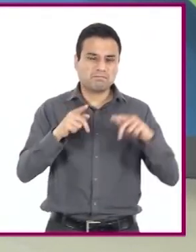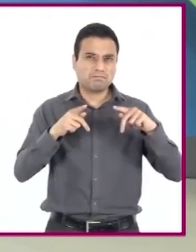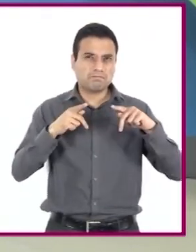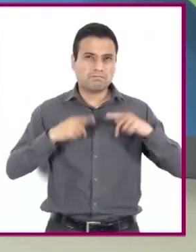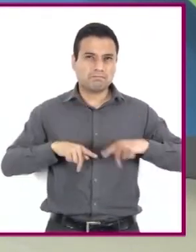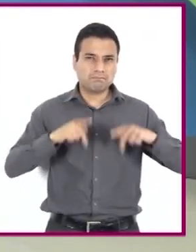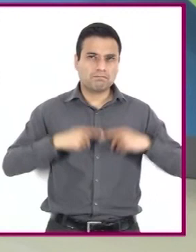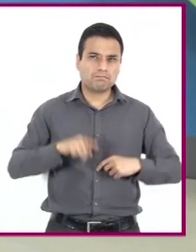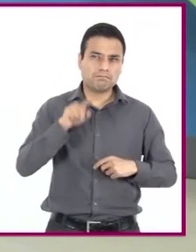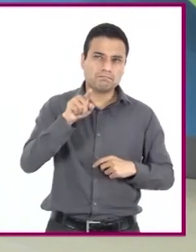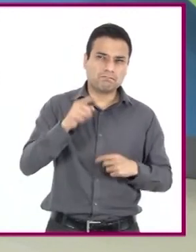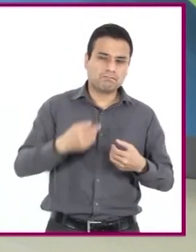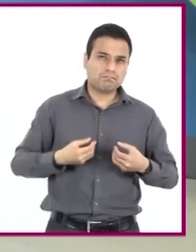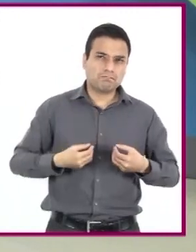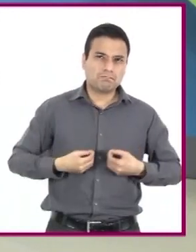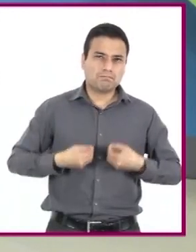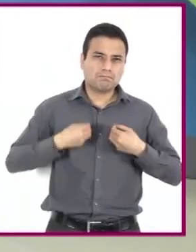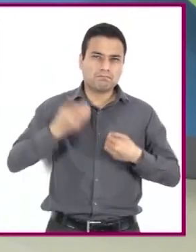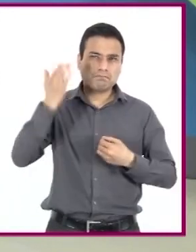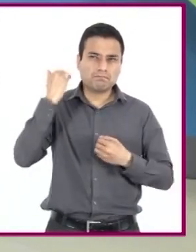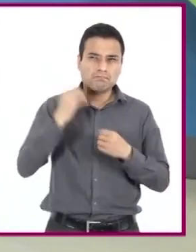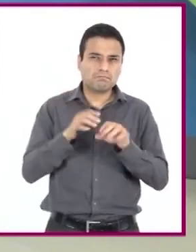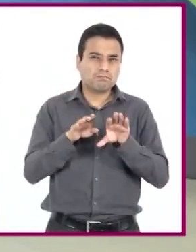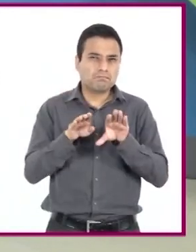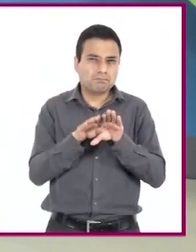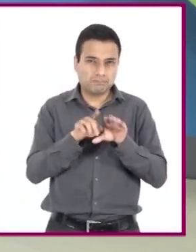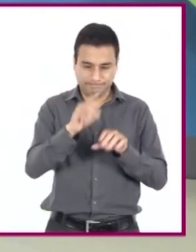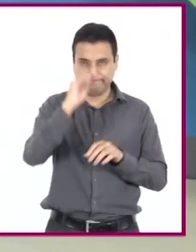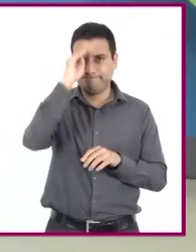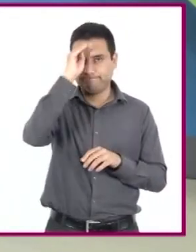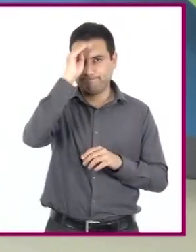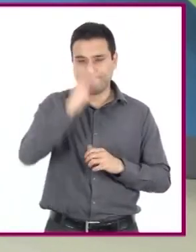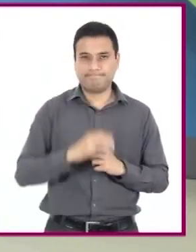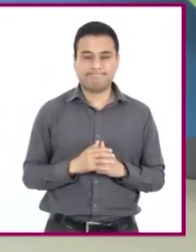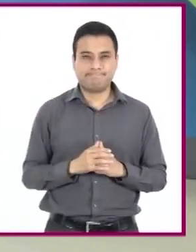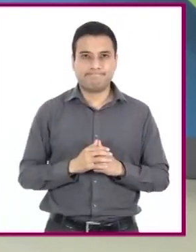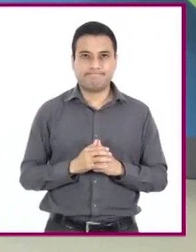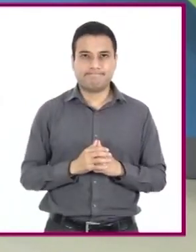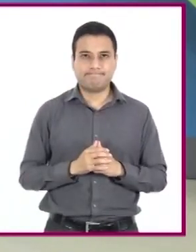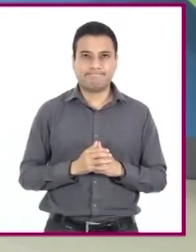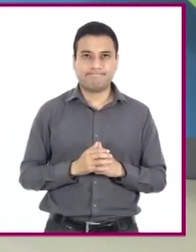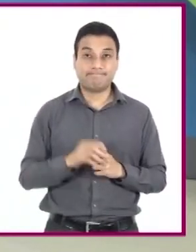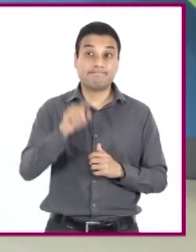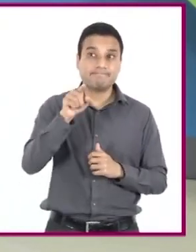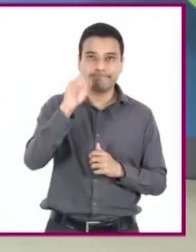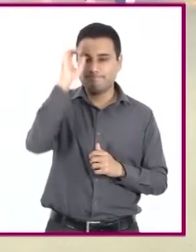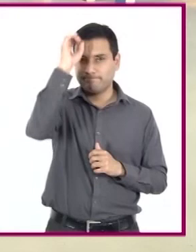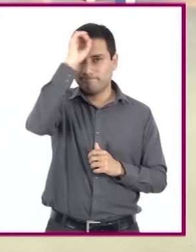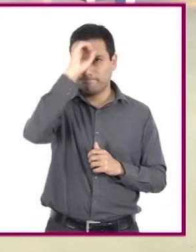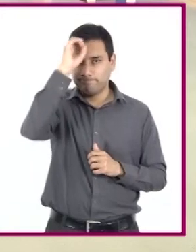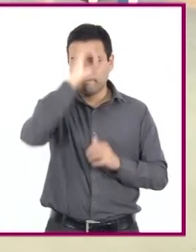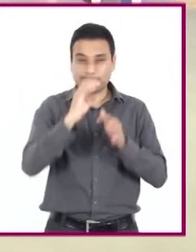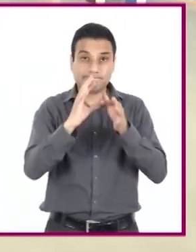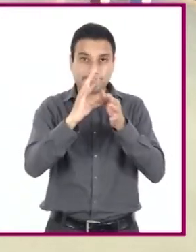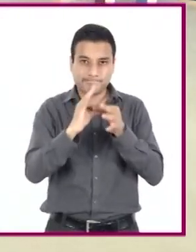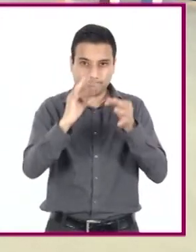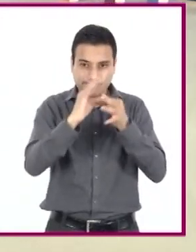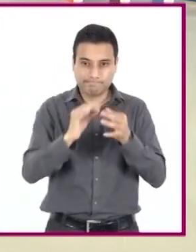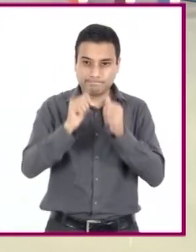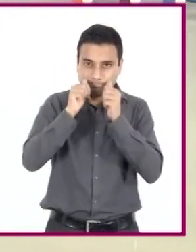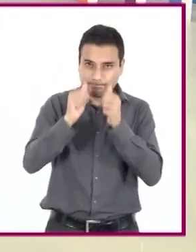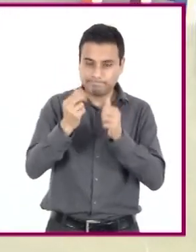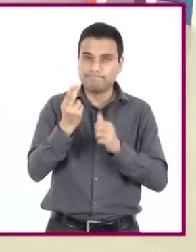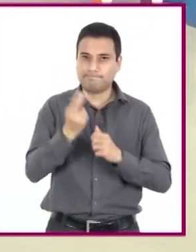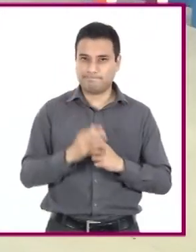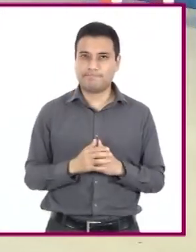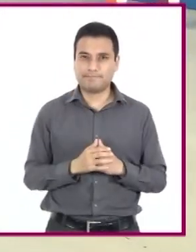esa persona fuera diferente a la de ustedes. Escuchen sus argumentos. A